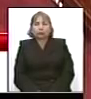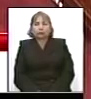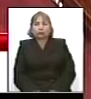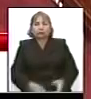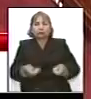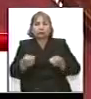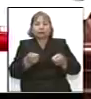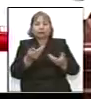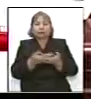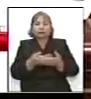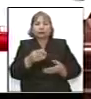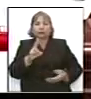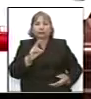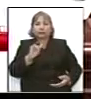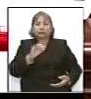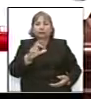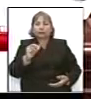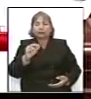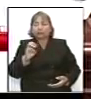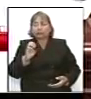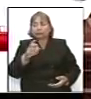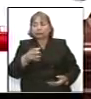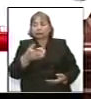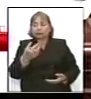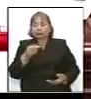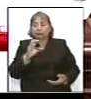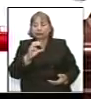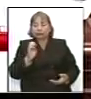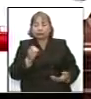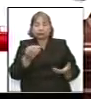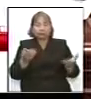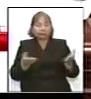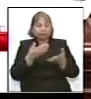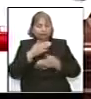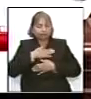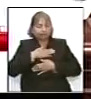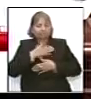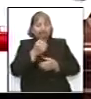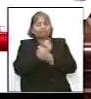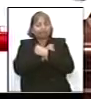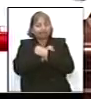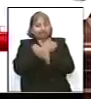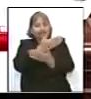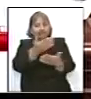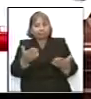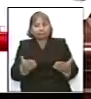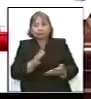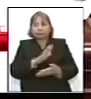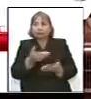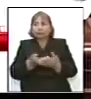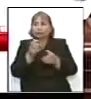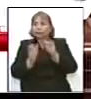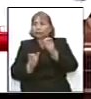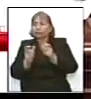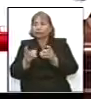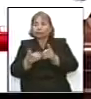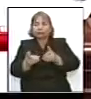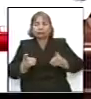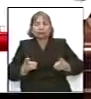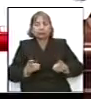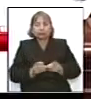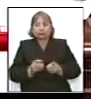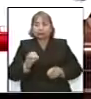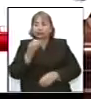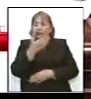De la congresista Ponce Villarreal de Vargas, el Congreso de la República acuerda expresar un cálido y efusivo saludo a la población del distrito de Nuevo